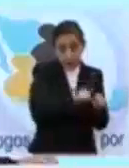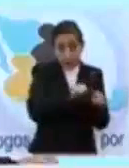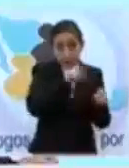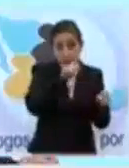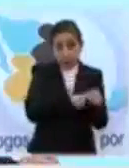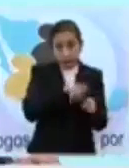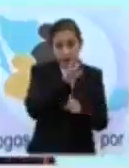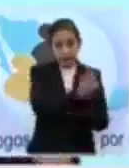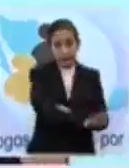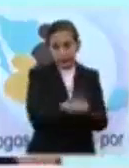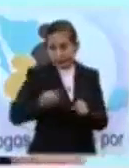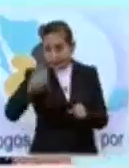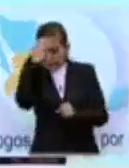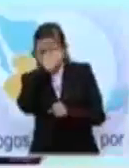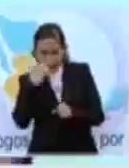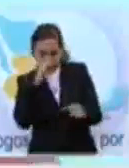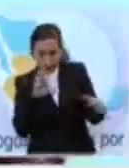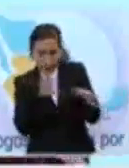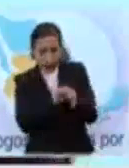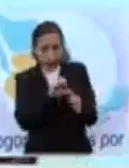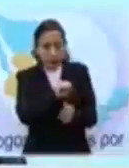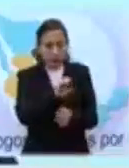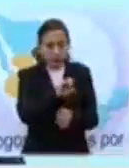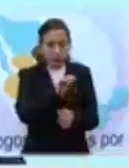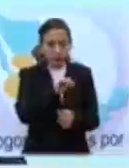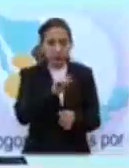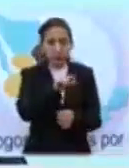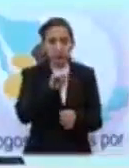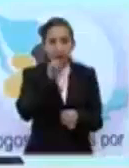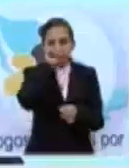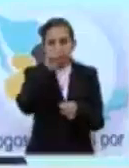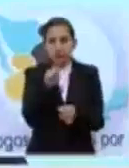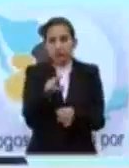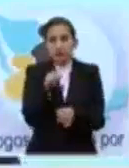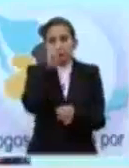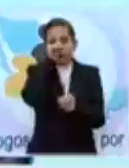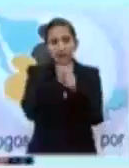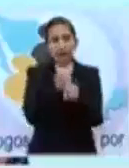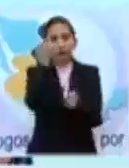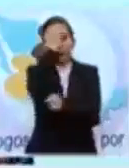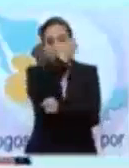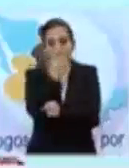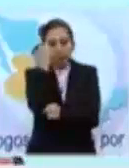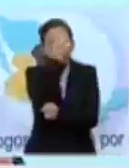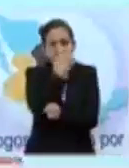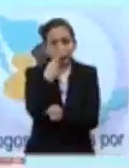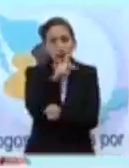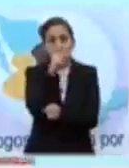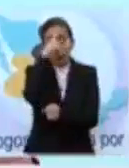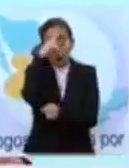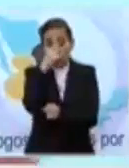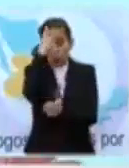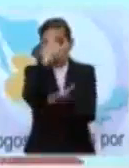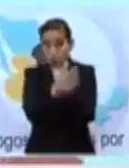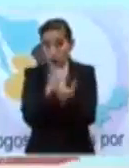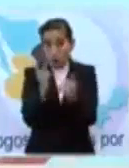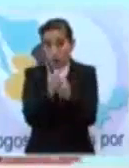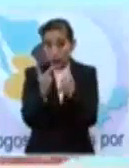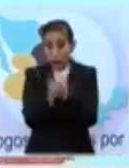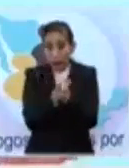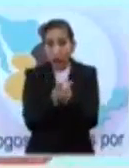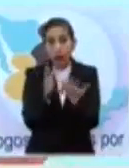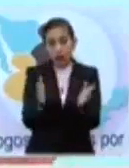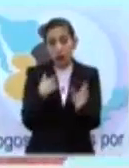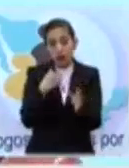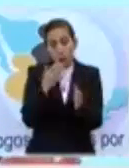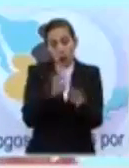una instancia de evaluación. Aquí la Sedesol tiene una subsecretaría de evaluación, pero México es el único país que ha evolucionado hacia un